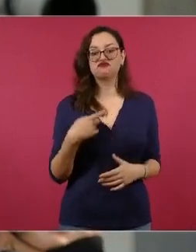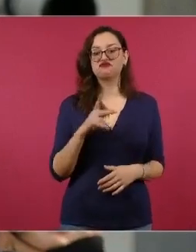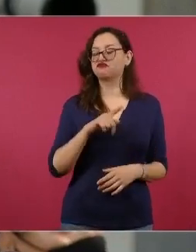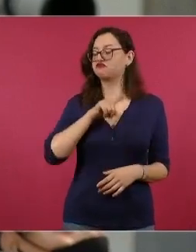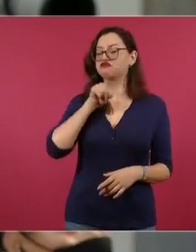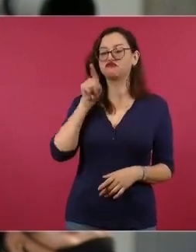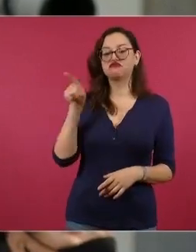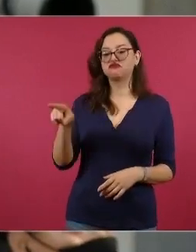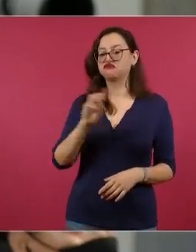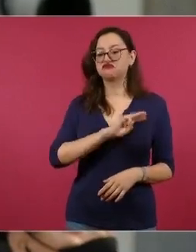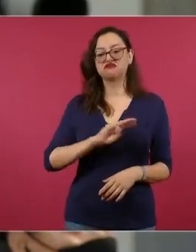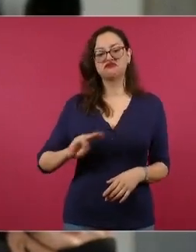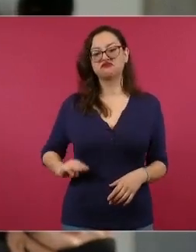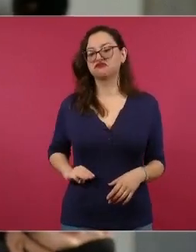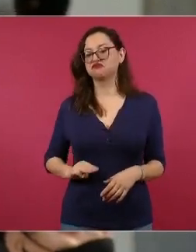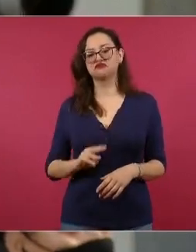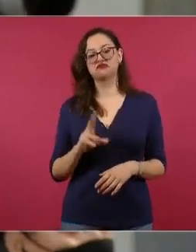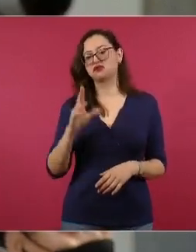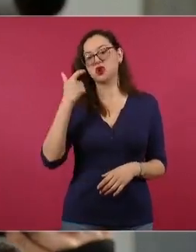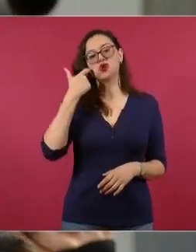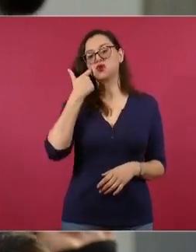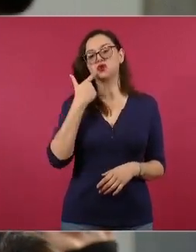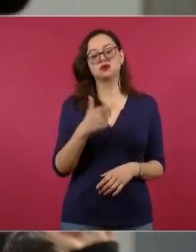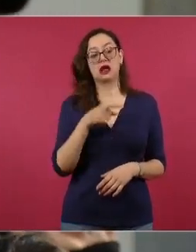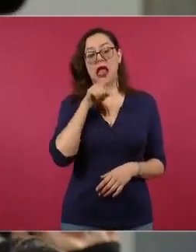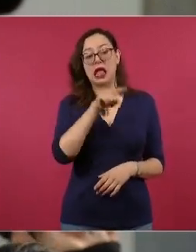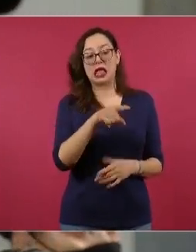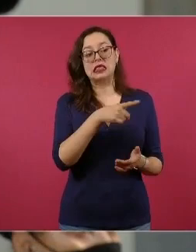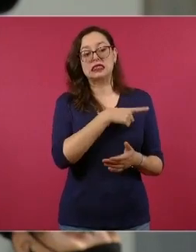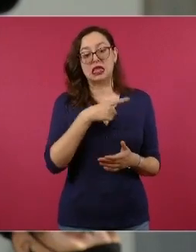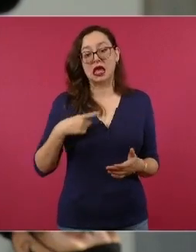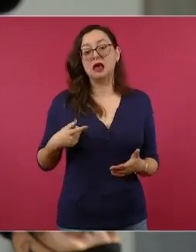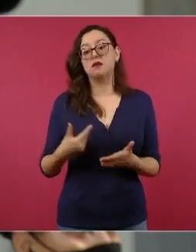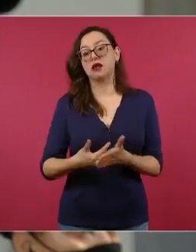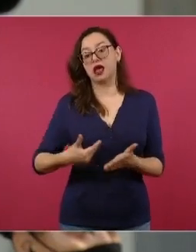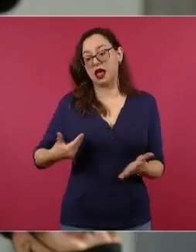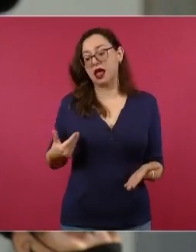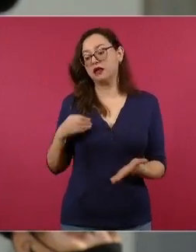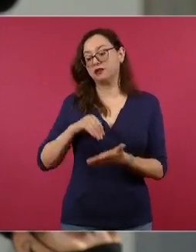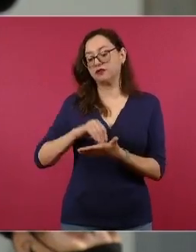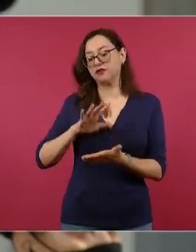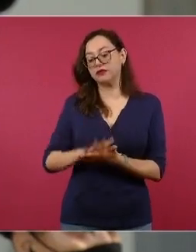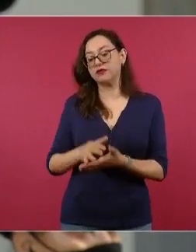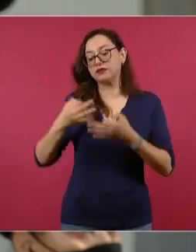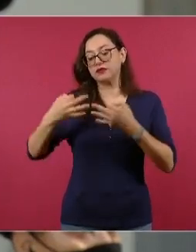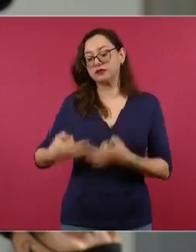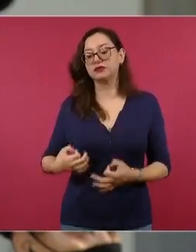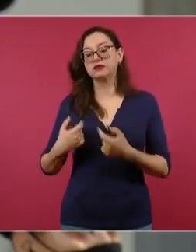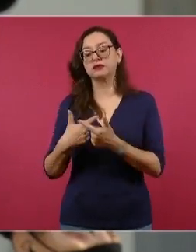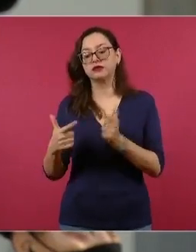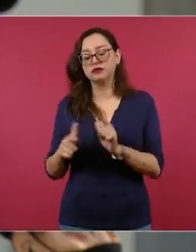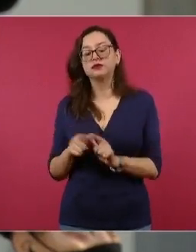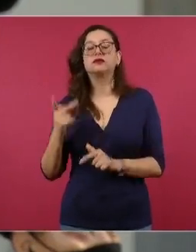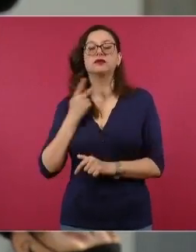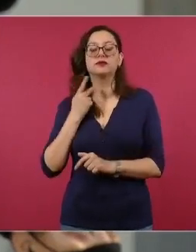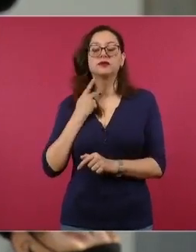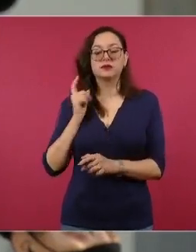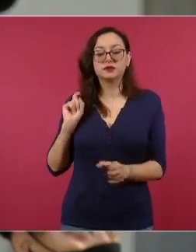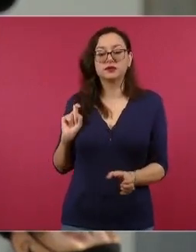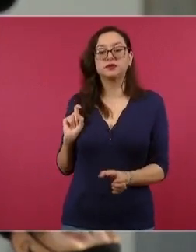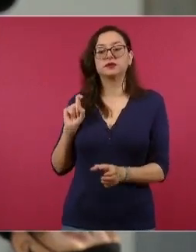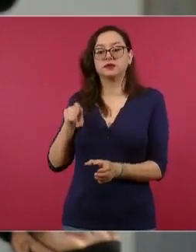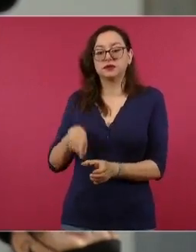constancia de mayoría. ¿Por qué? Porque argumentan que no está registrado de manera formal a través de un partido político,